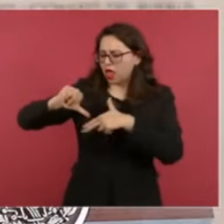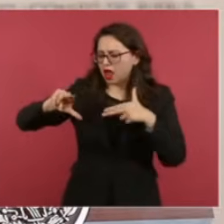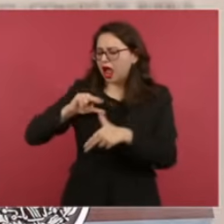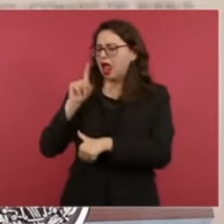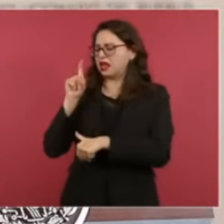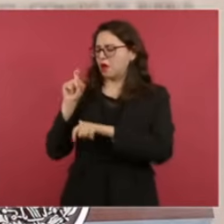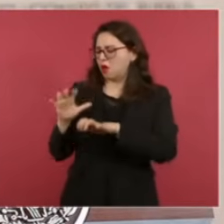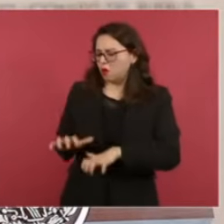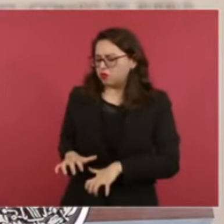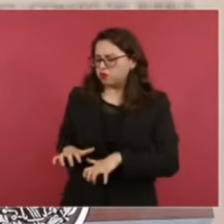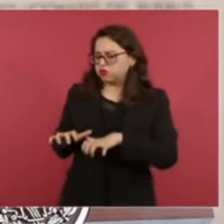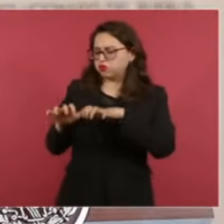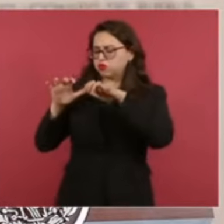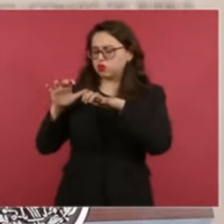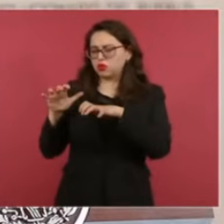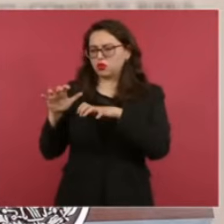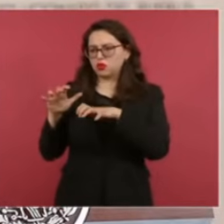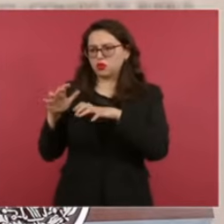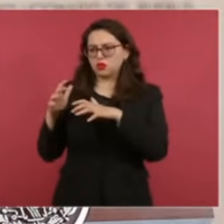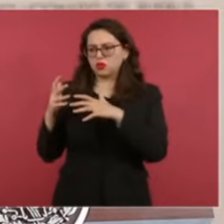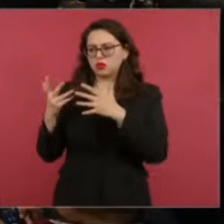el huracán Acapulco,